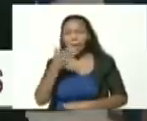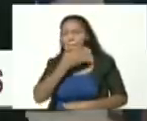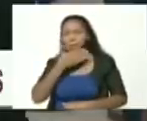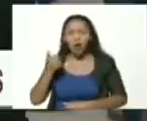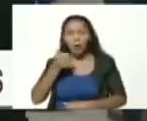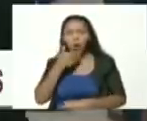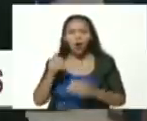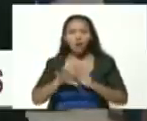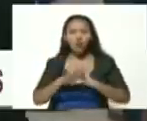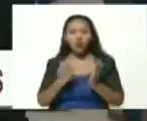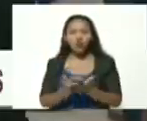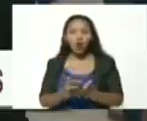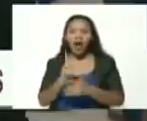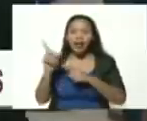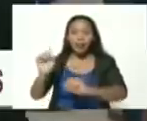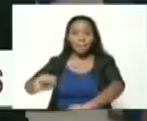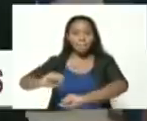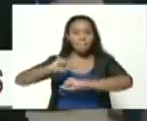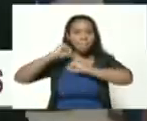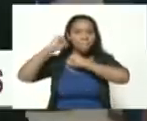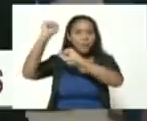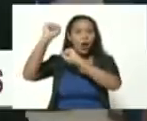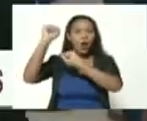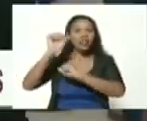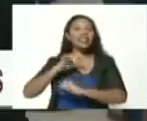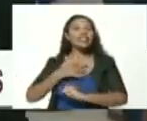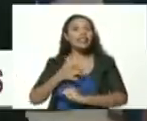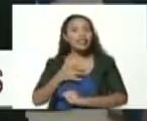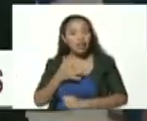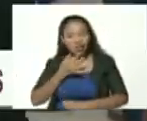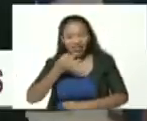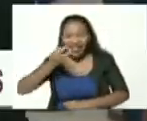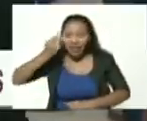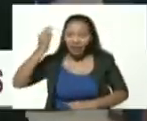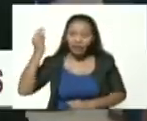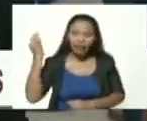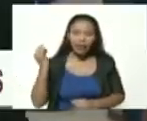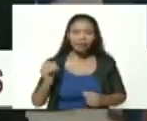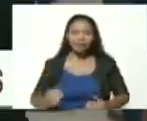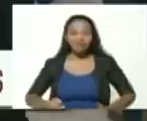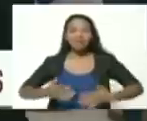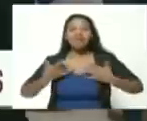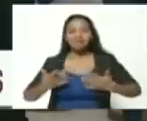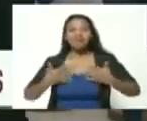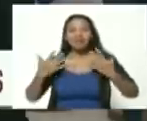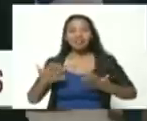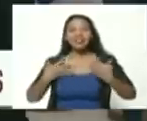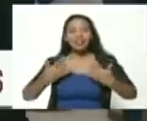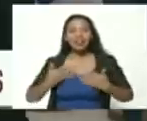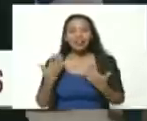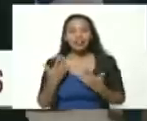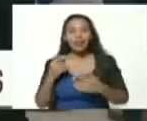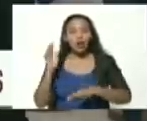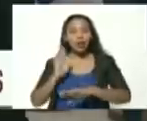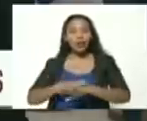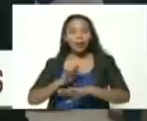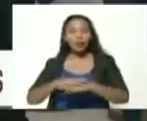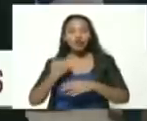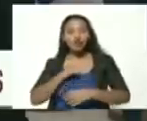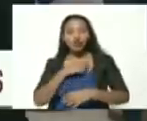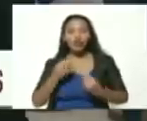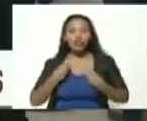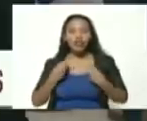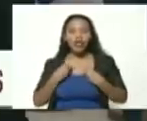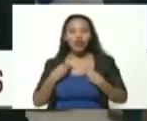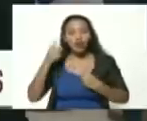del mundo. Es un triunfo, es para sentirnos realmente emocionados y alegres de lo que estamos viviendo el